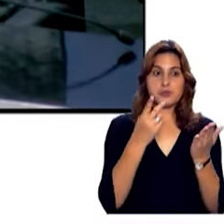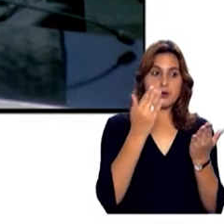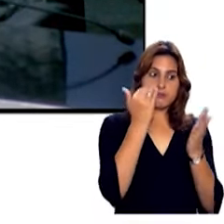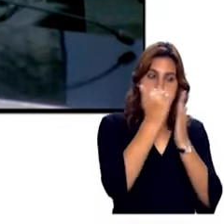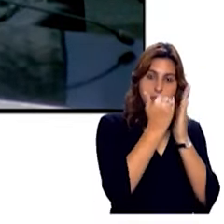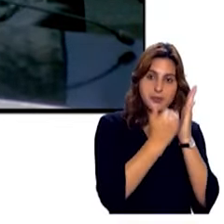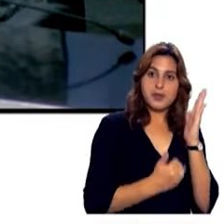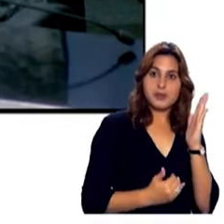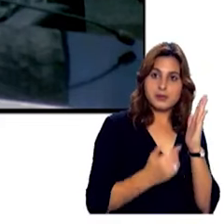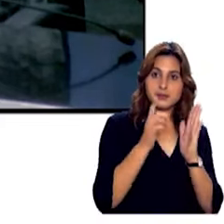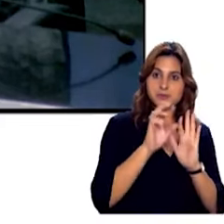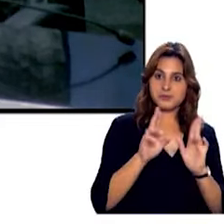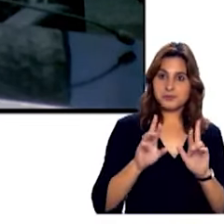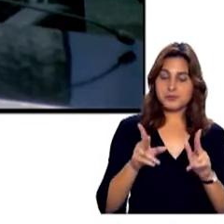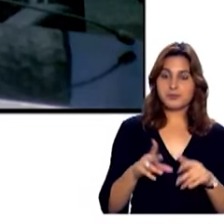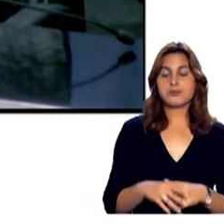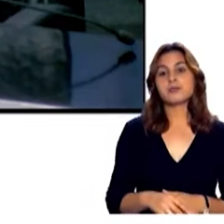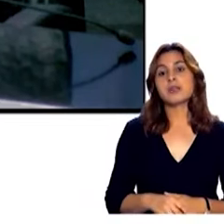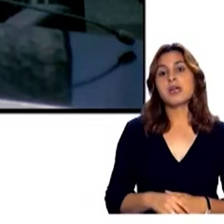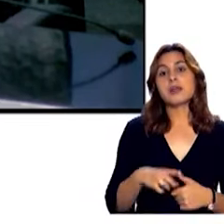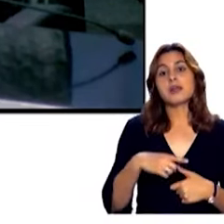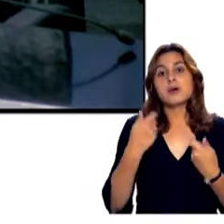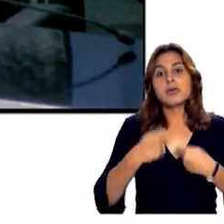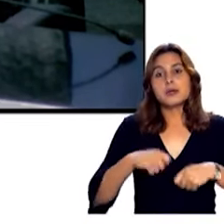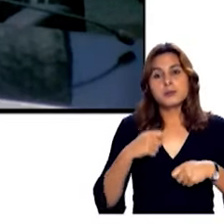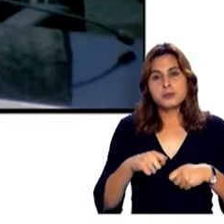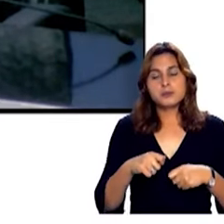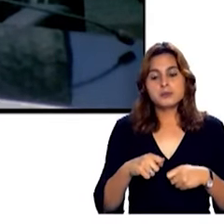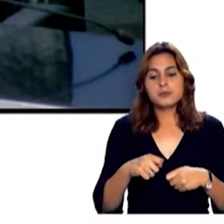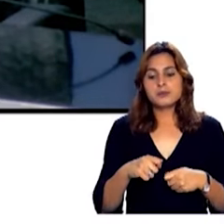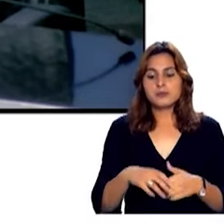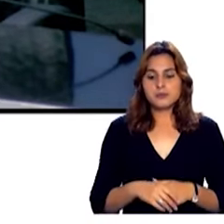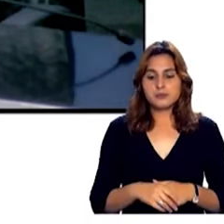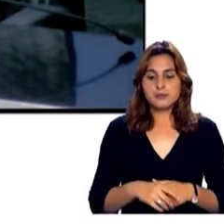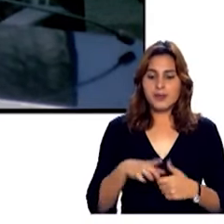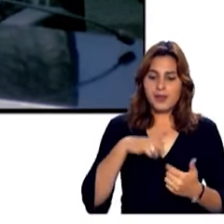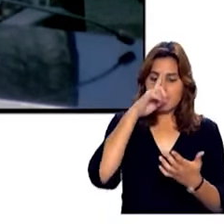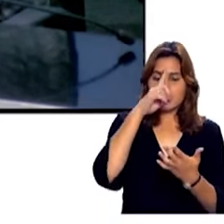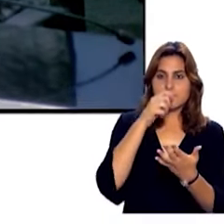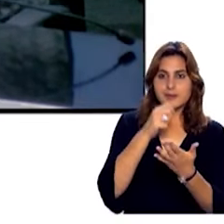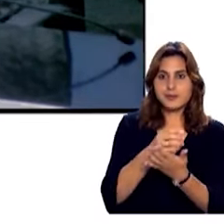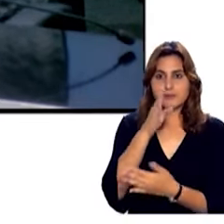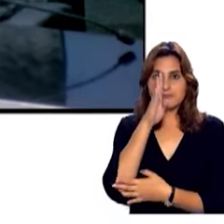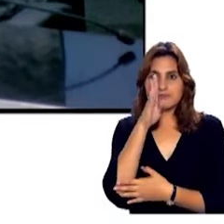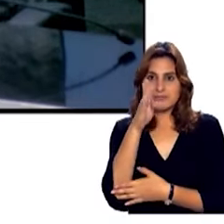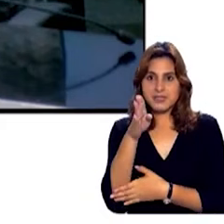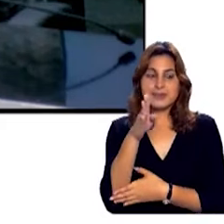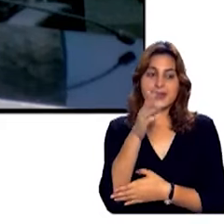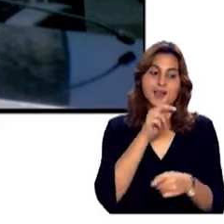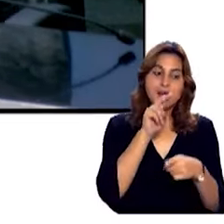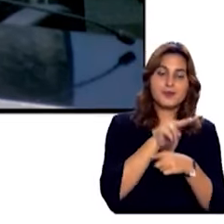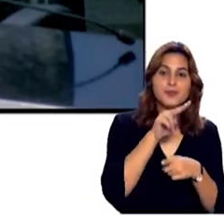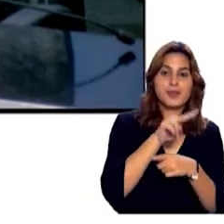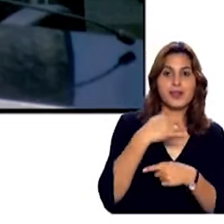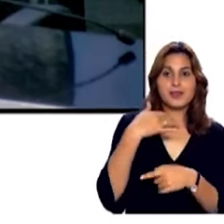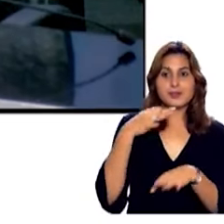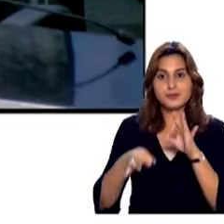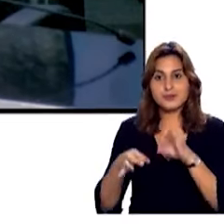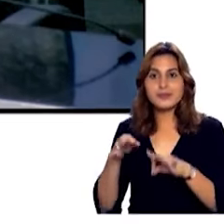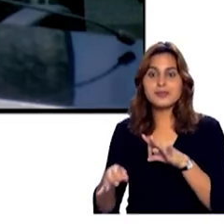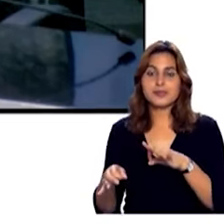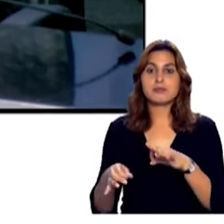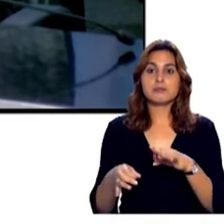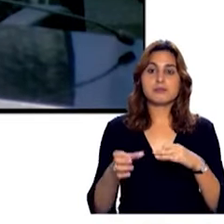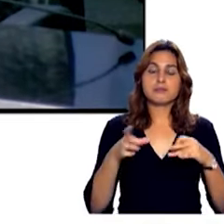esos dees de esos dos principi actua la tutela judici efectiva la racional